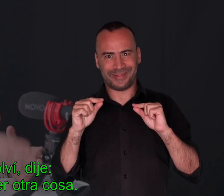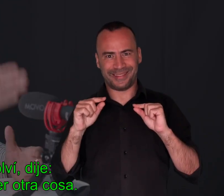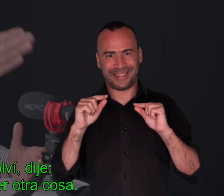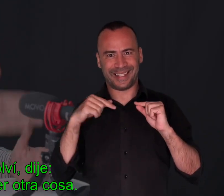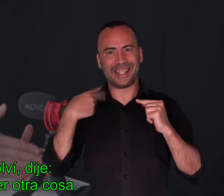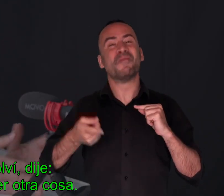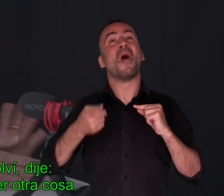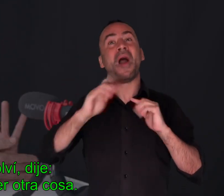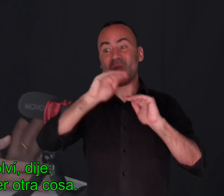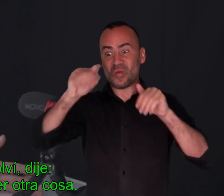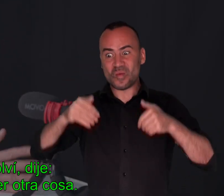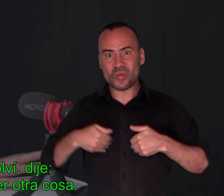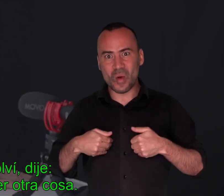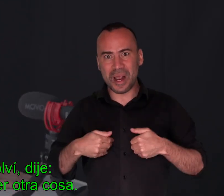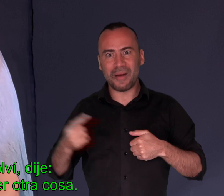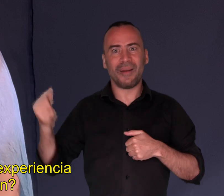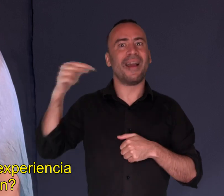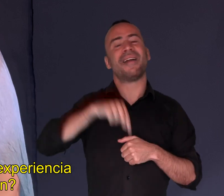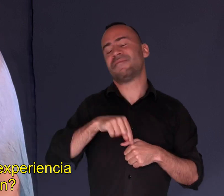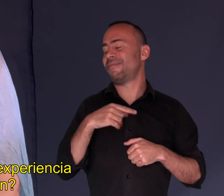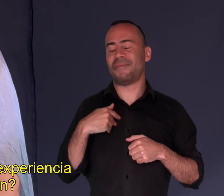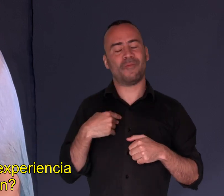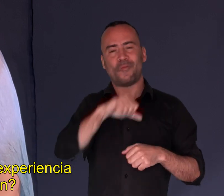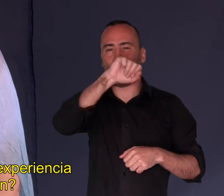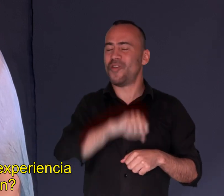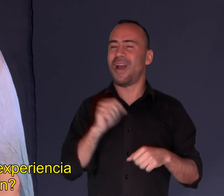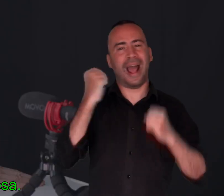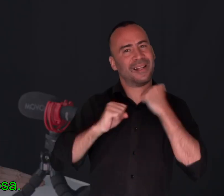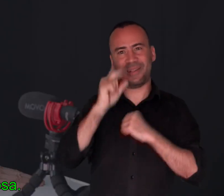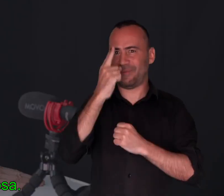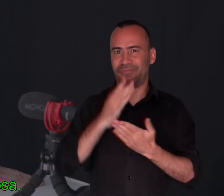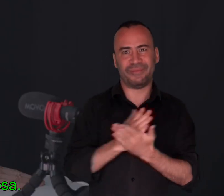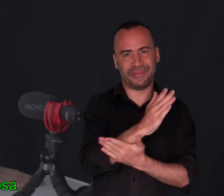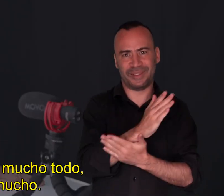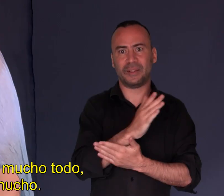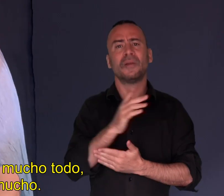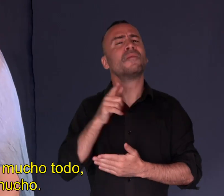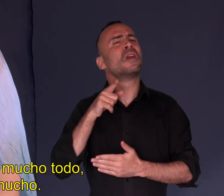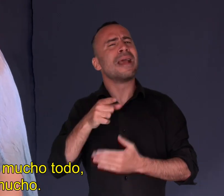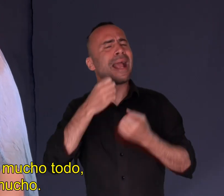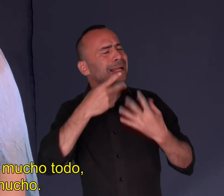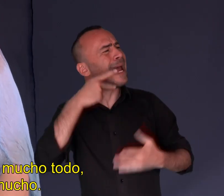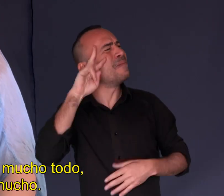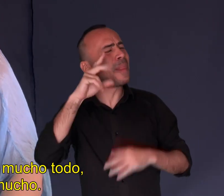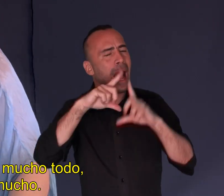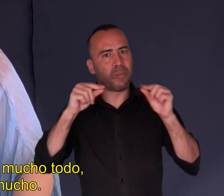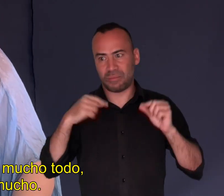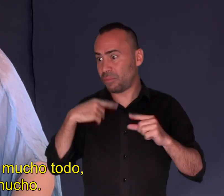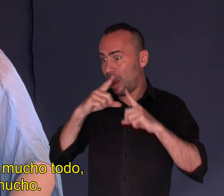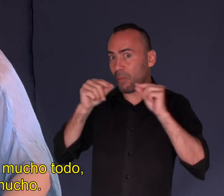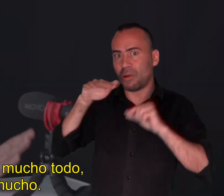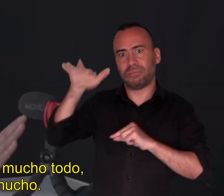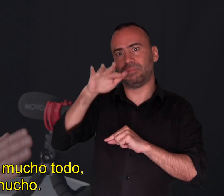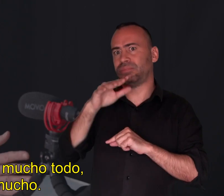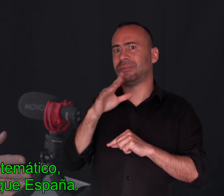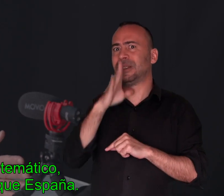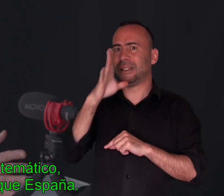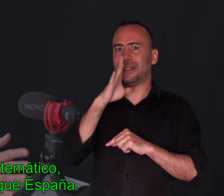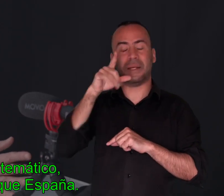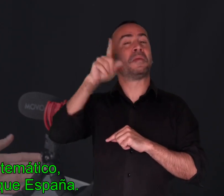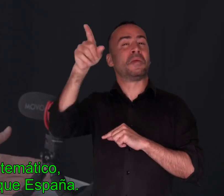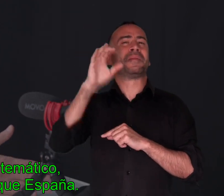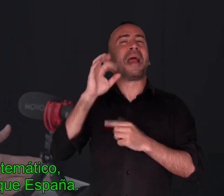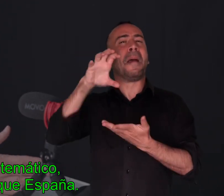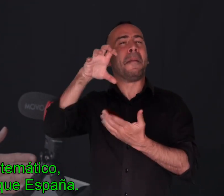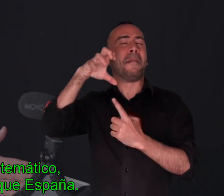fui y ya cuando volví dije yo no quiero hacer otra cosa y cómo fue la experiencia en Japón maravilloso porque allí cuidan mucho todo y lo jale era un parque